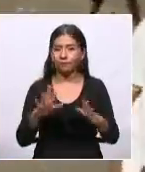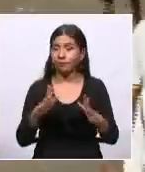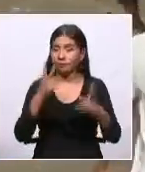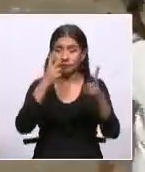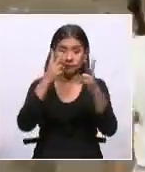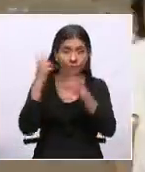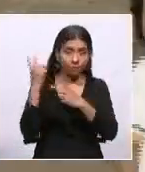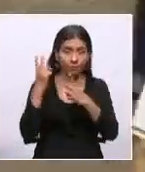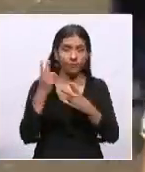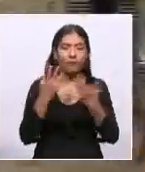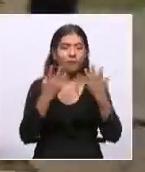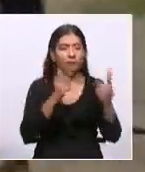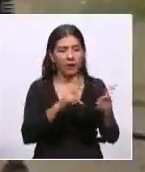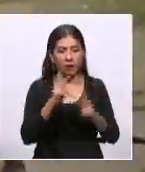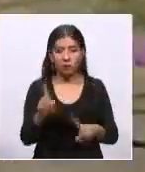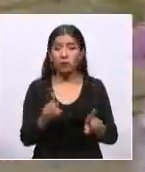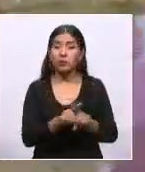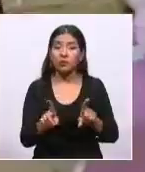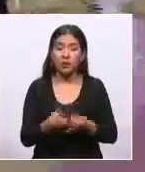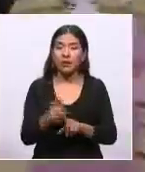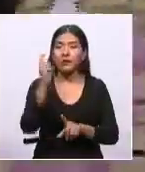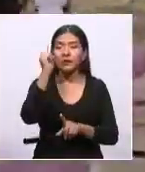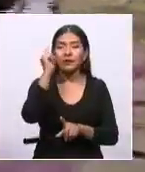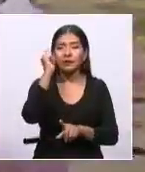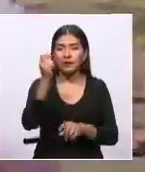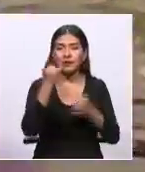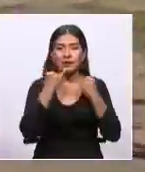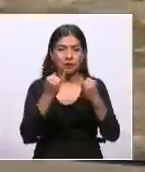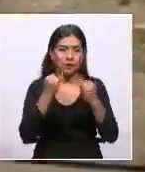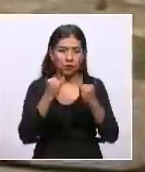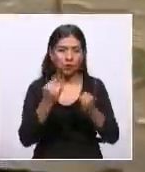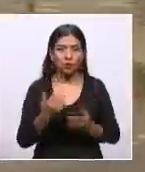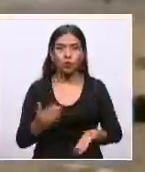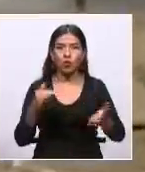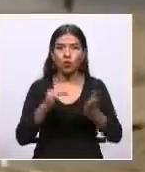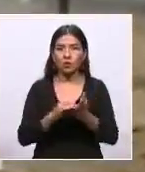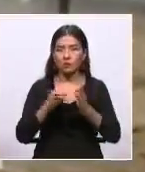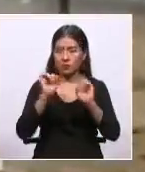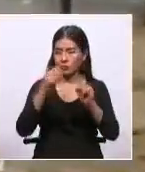Ahí están los testimonios. Vamos a recuperar la